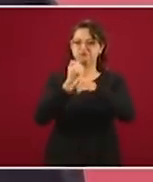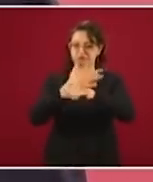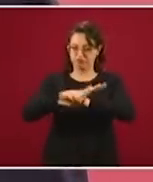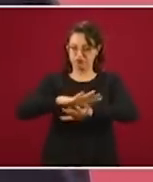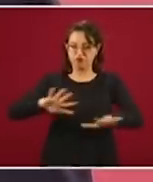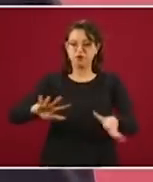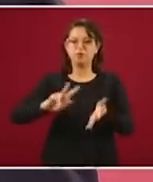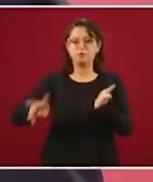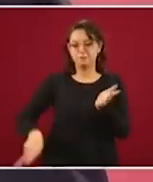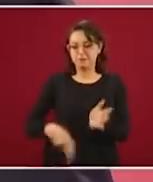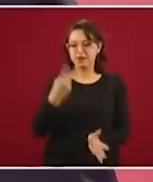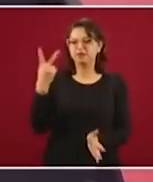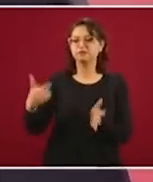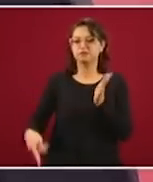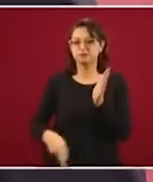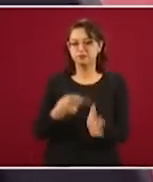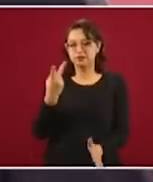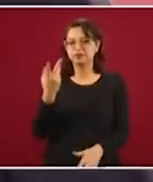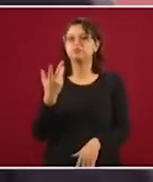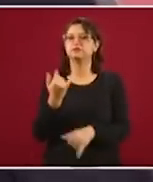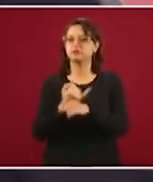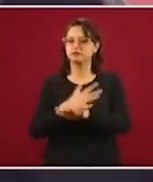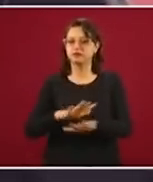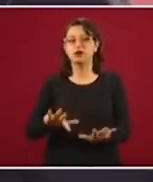de dónde faltan medicamentos